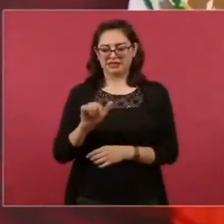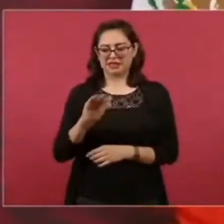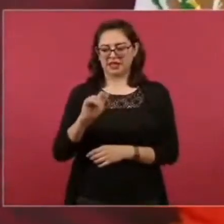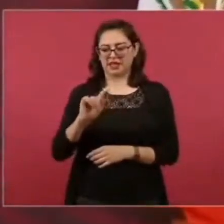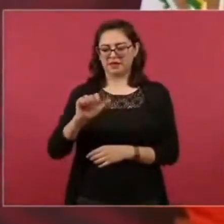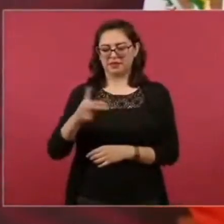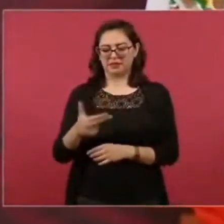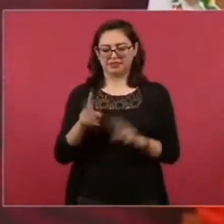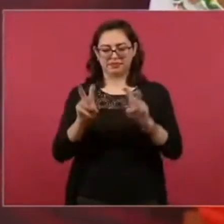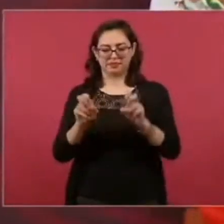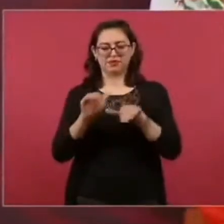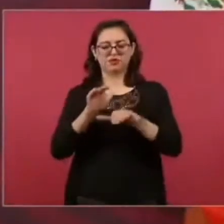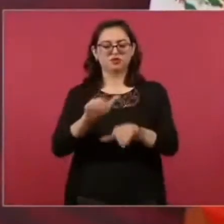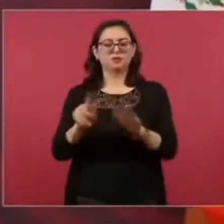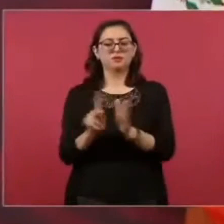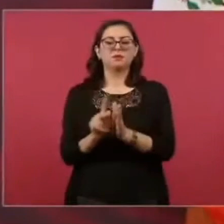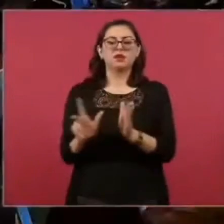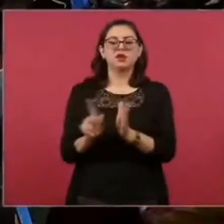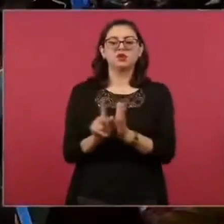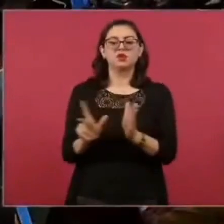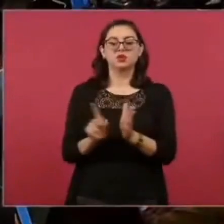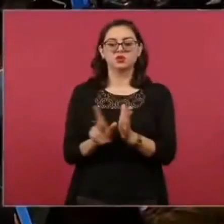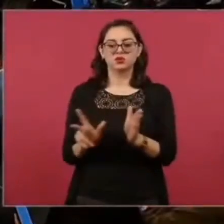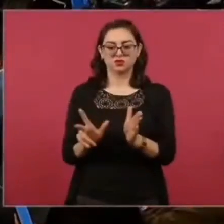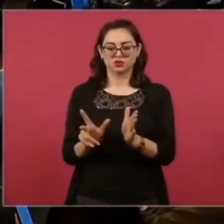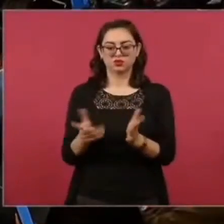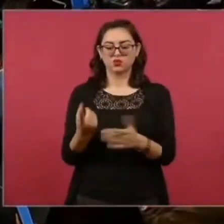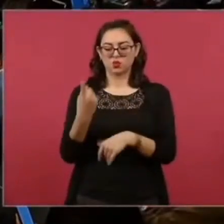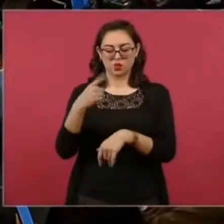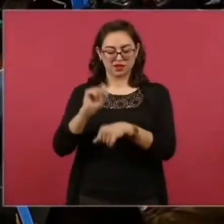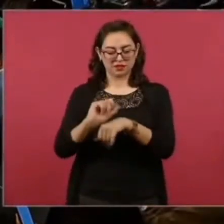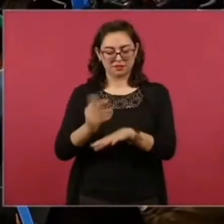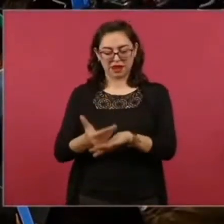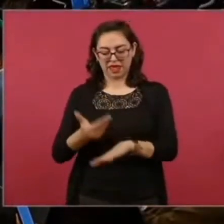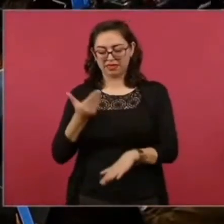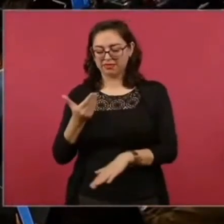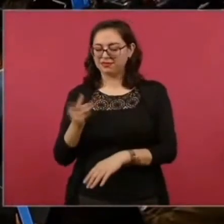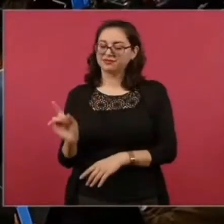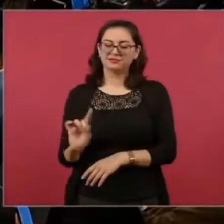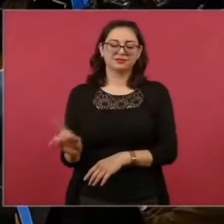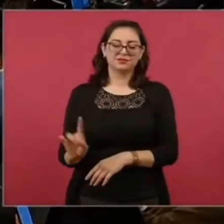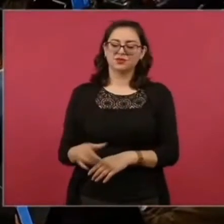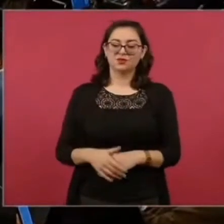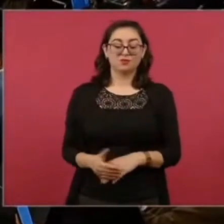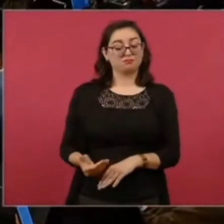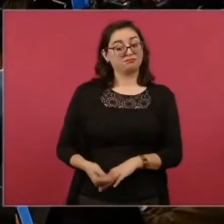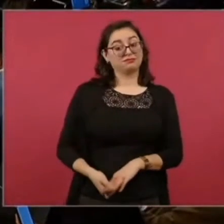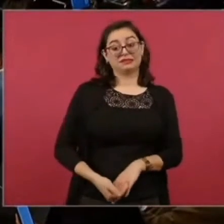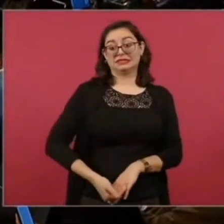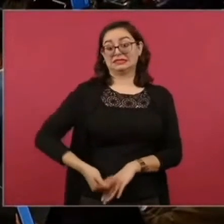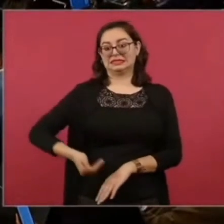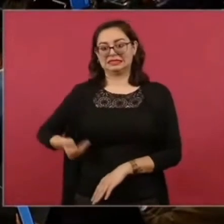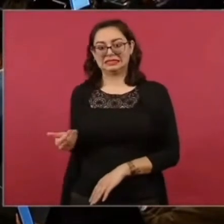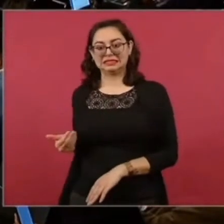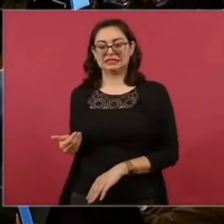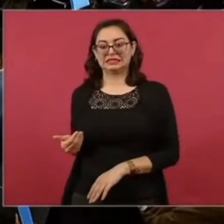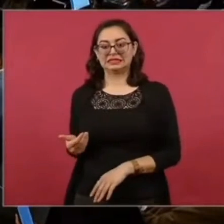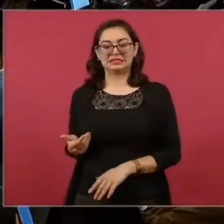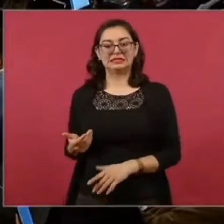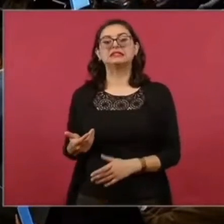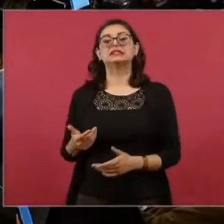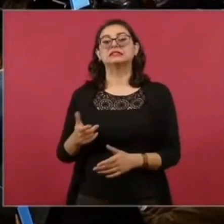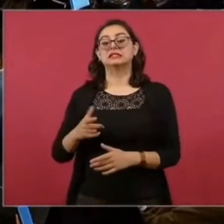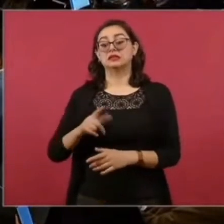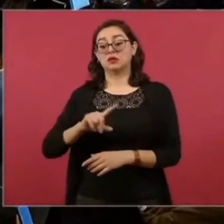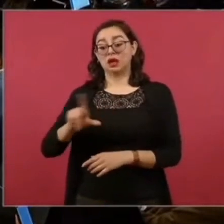Pero no fue una semana antes. Ustedes seguramente lo notaron. Como estaban en puerta las elecciones